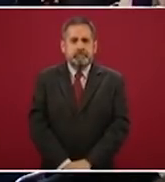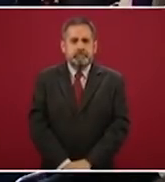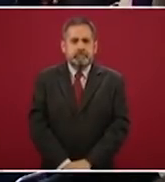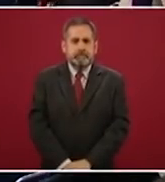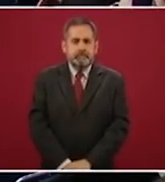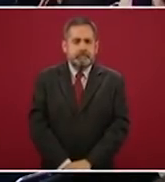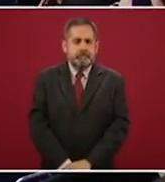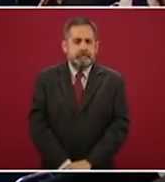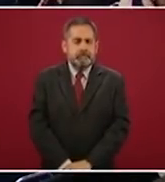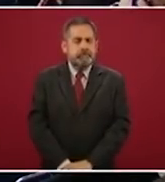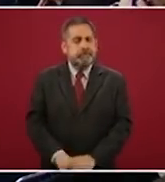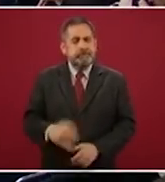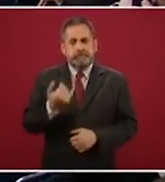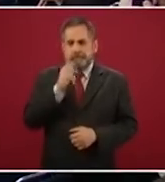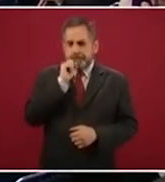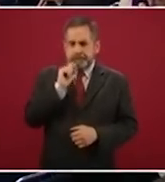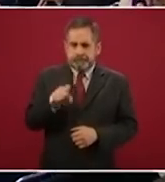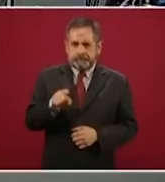Sí, y es